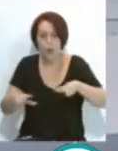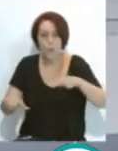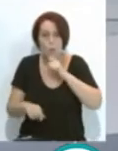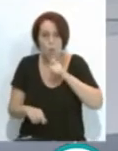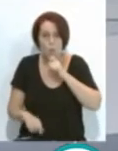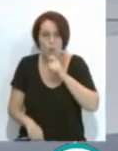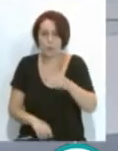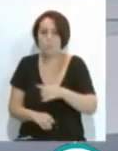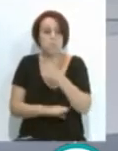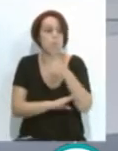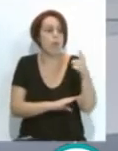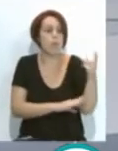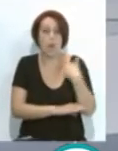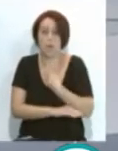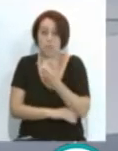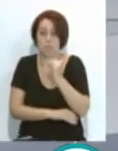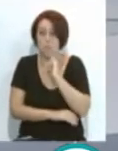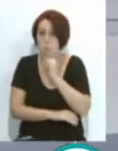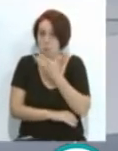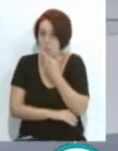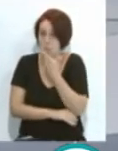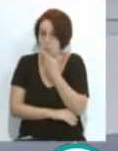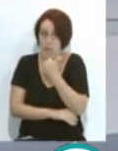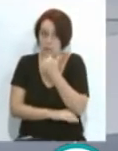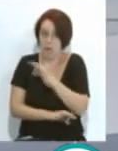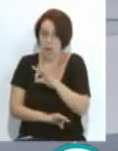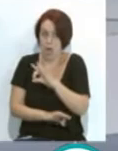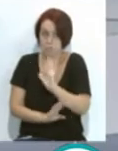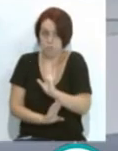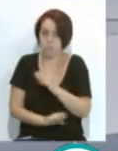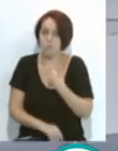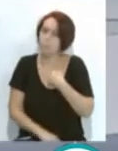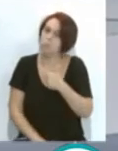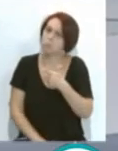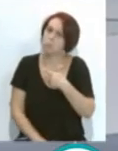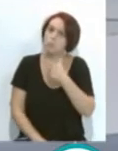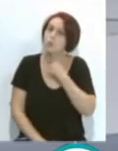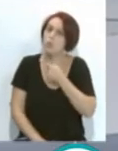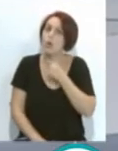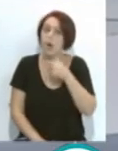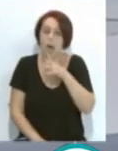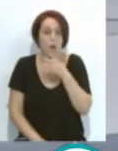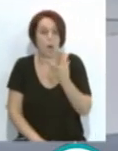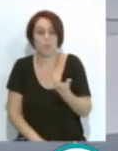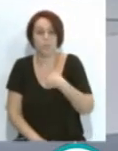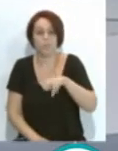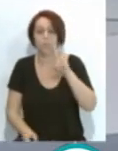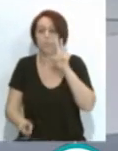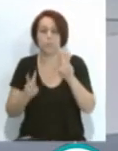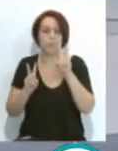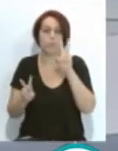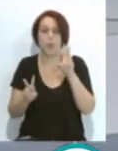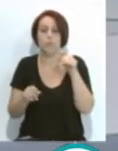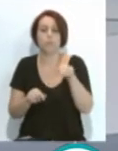sin casi conocer el idioma, con lo cual me parecieron unas características. Y bueno, y ahora se está corroborando también que se trata de